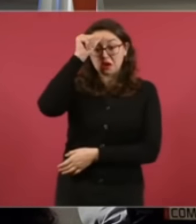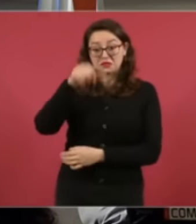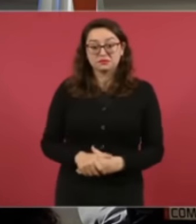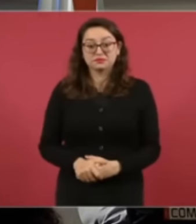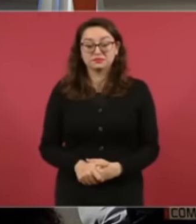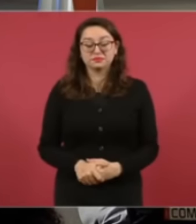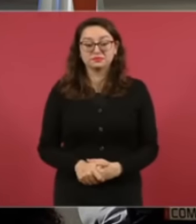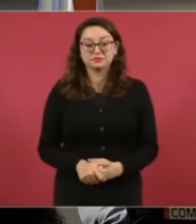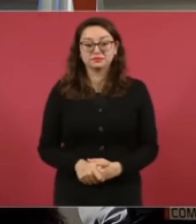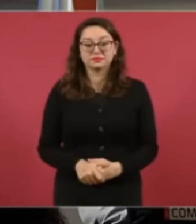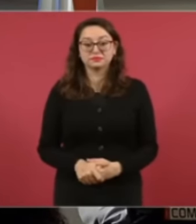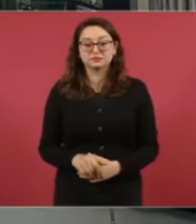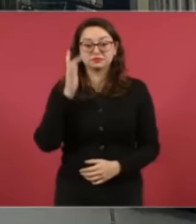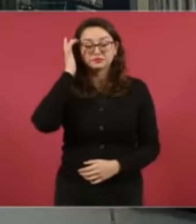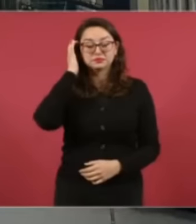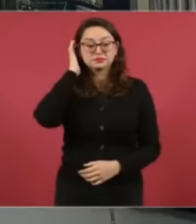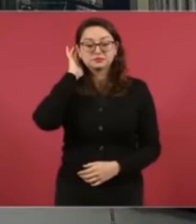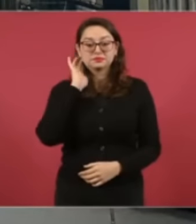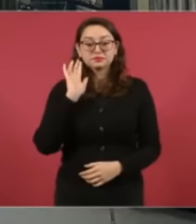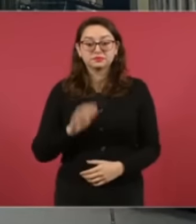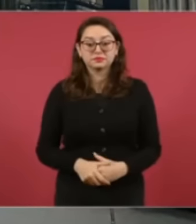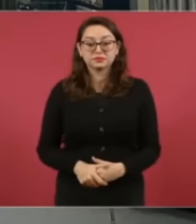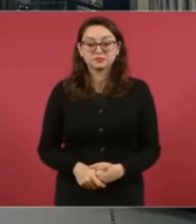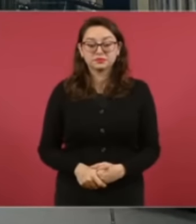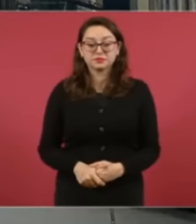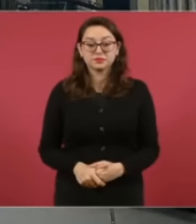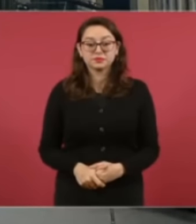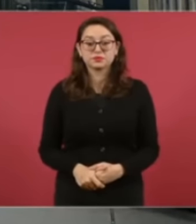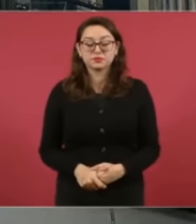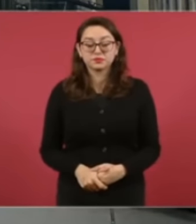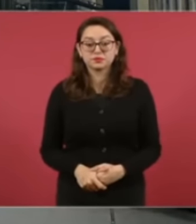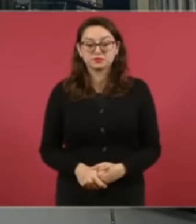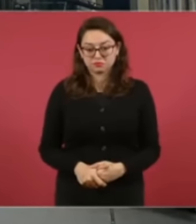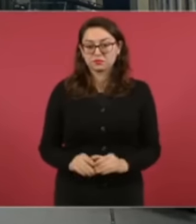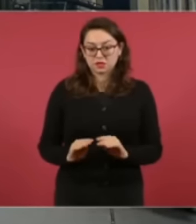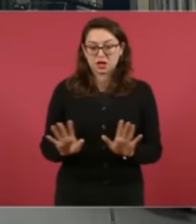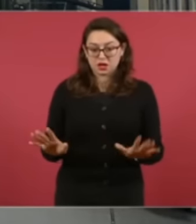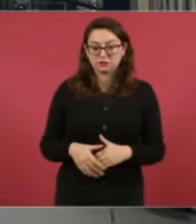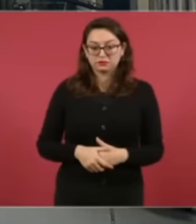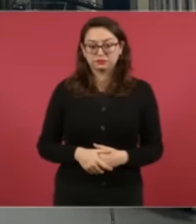Sí, claro, totalmente.